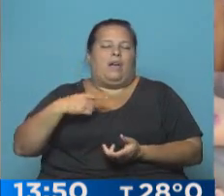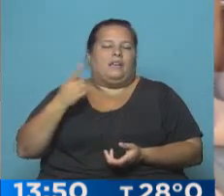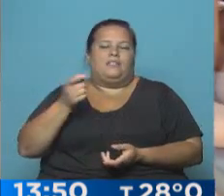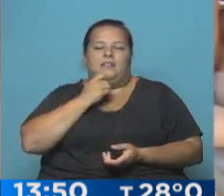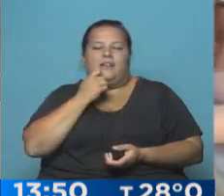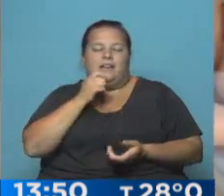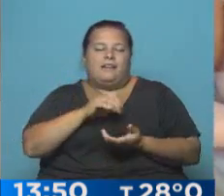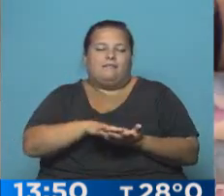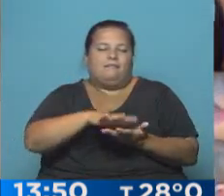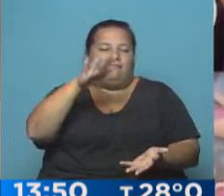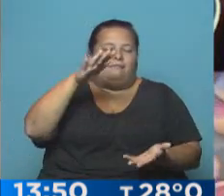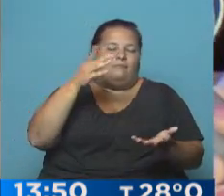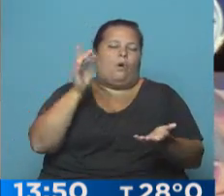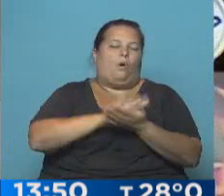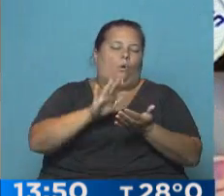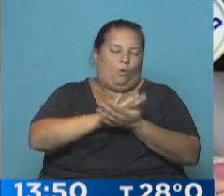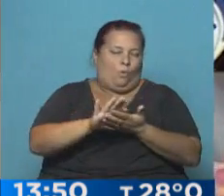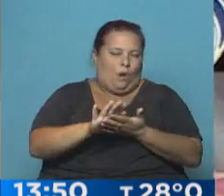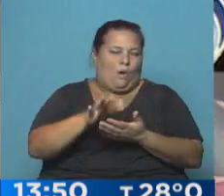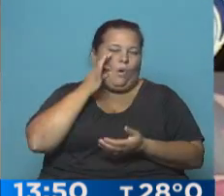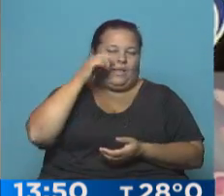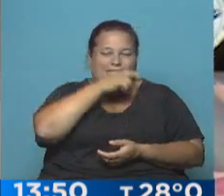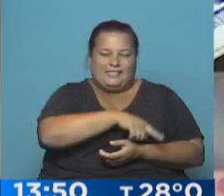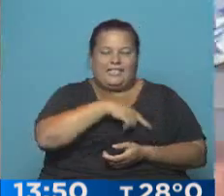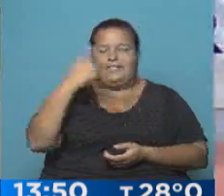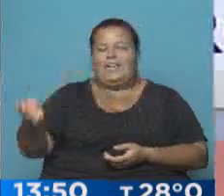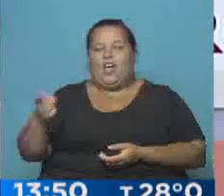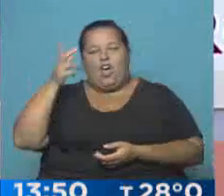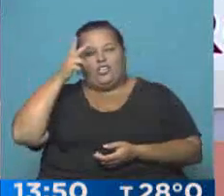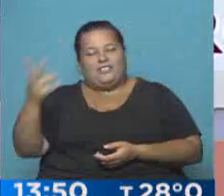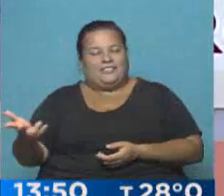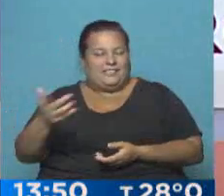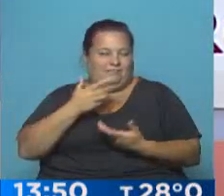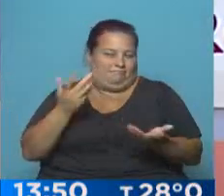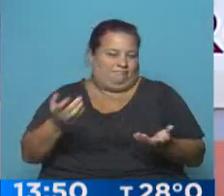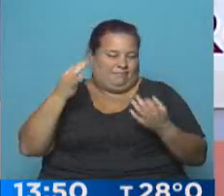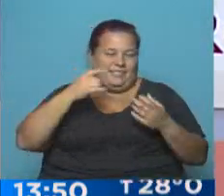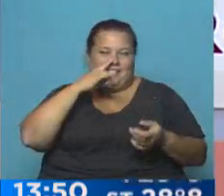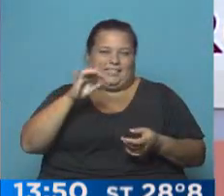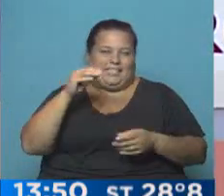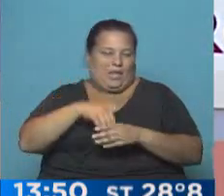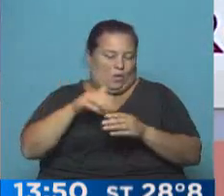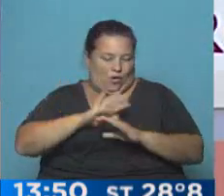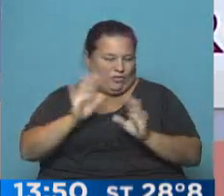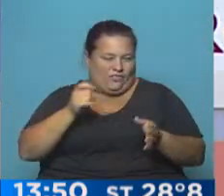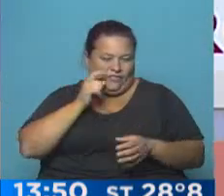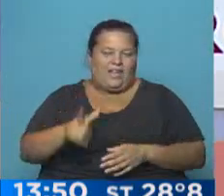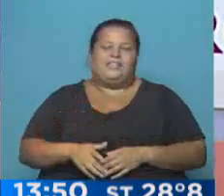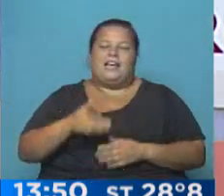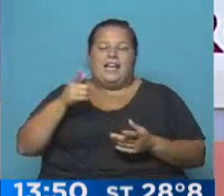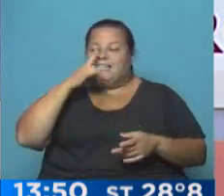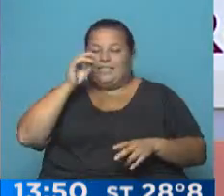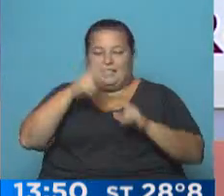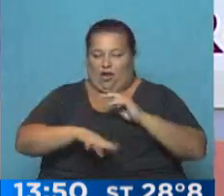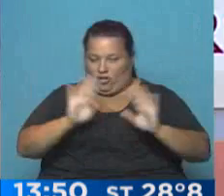hacer piloncitos y aparezcan 47 por un lado, 85 por el otro, cuando son 70 votos. Sí. Es así de fácil. Ok, cuando llega a 70